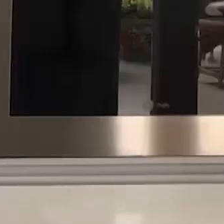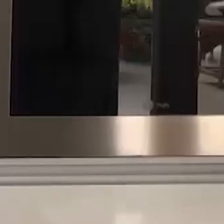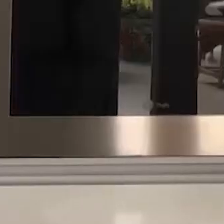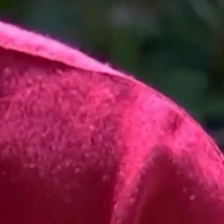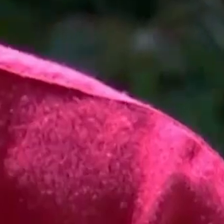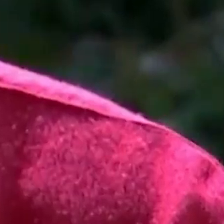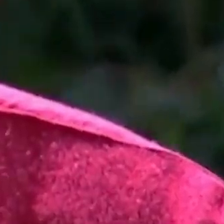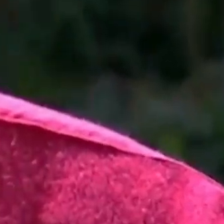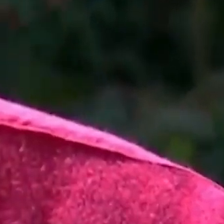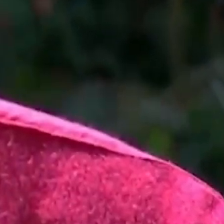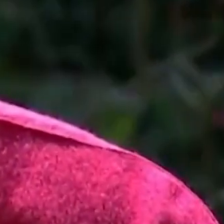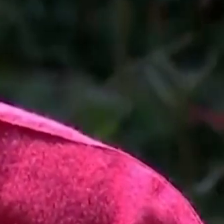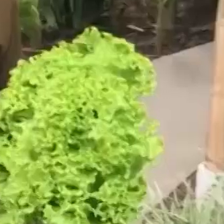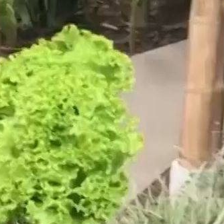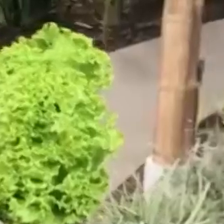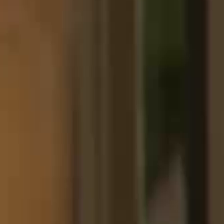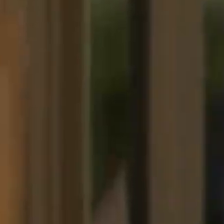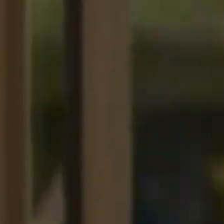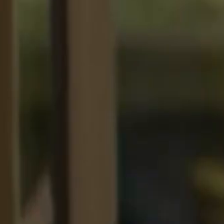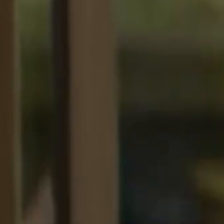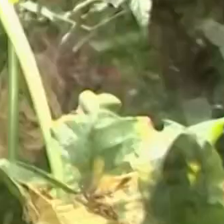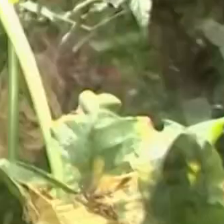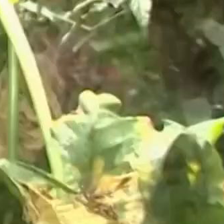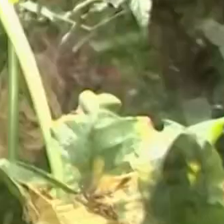Conexión, conexión, conexión.